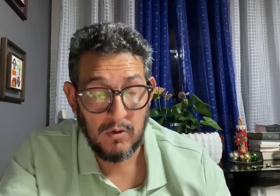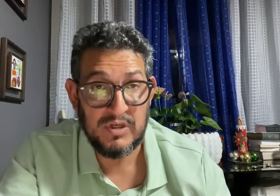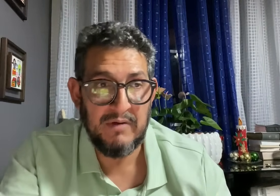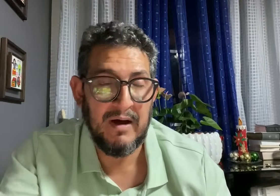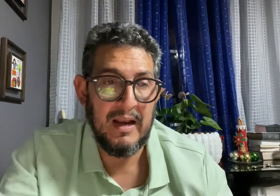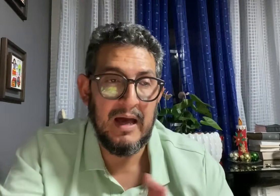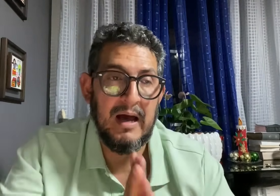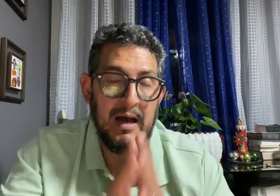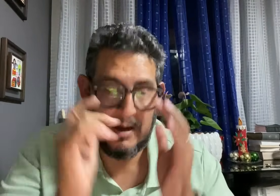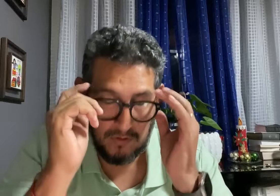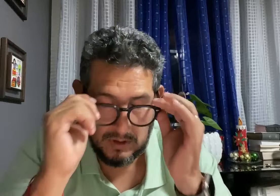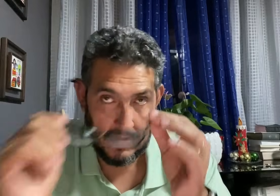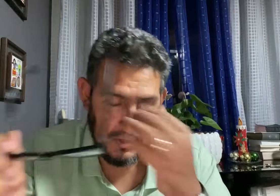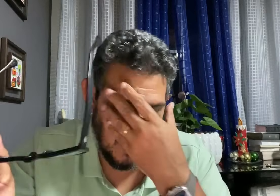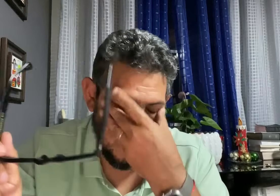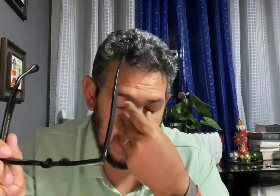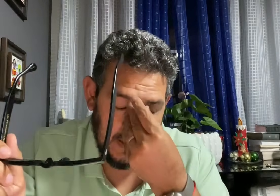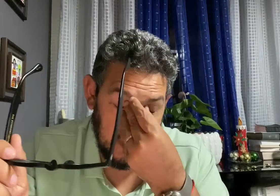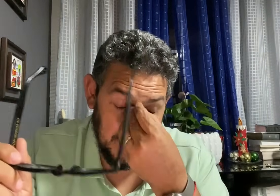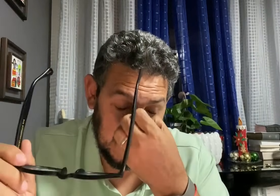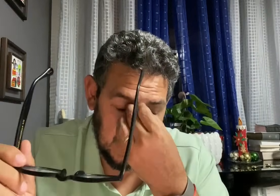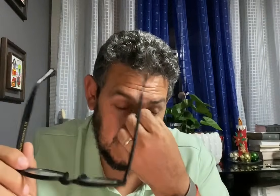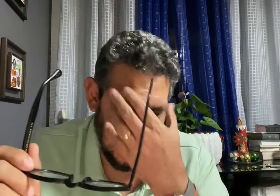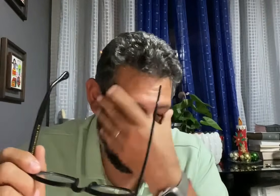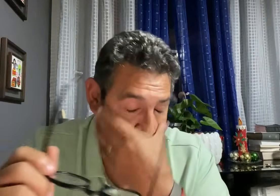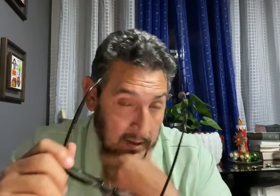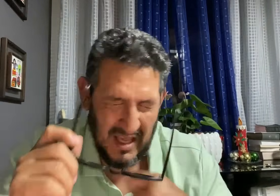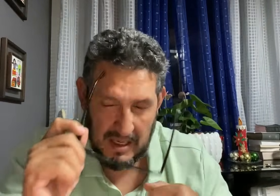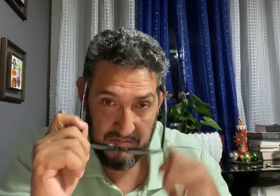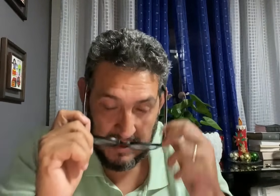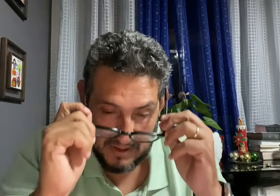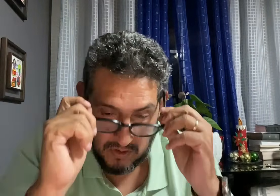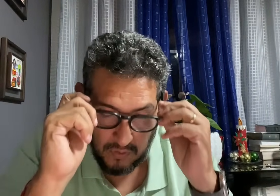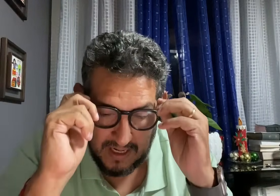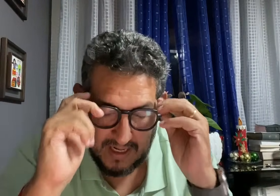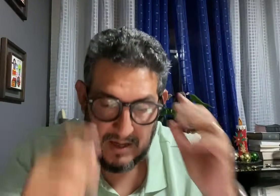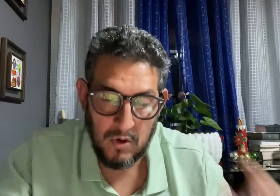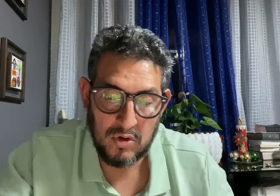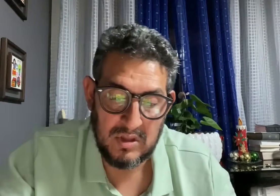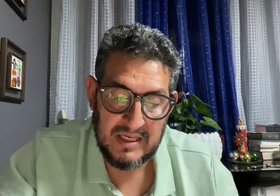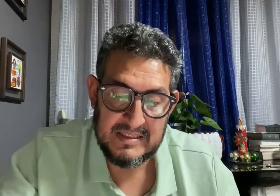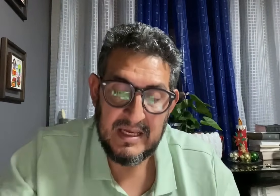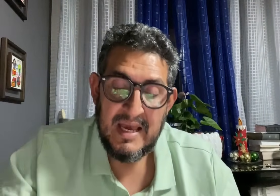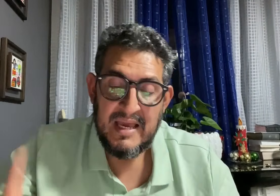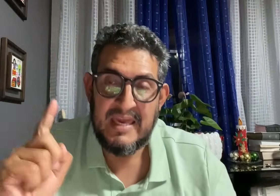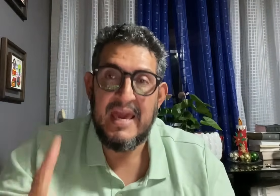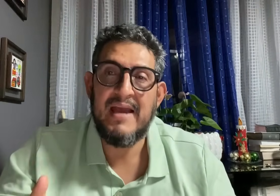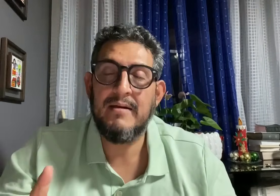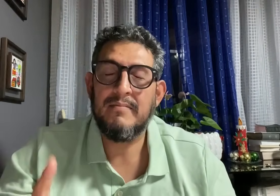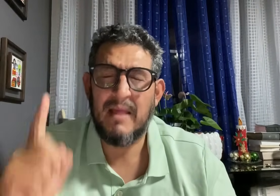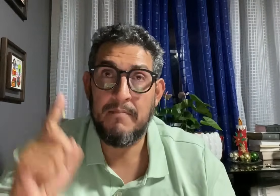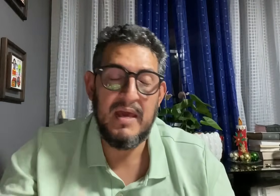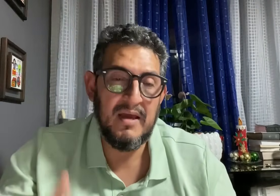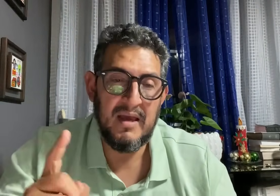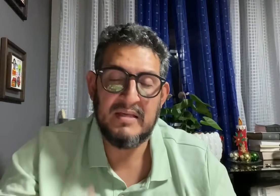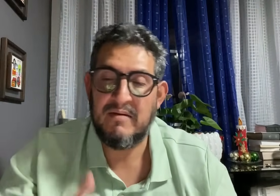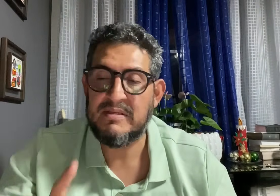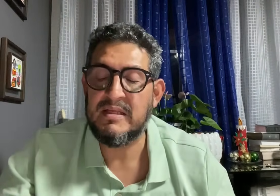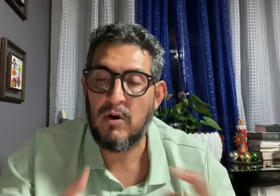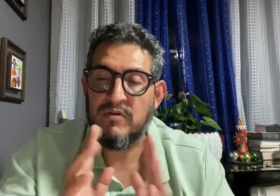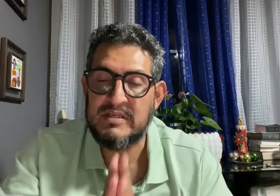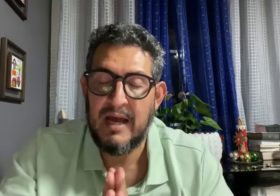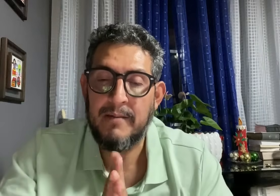muy exclusiva la condecoración que va a recibir el presidente Nayib Armando Bukele Ortez, quien también en